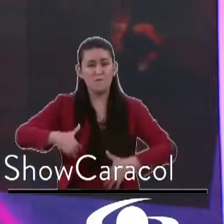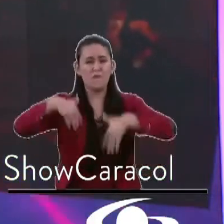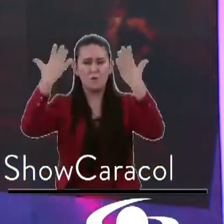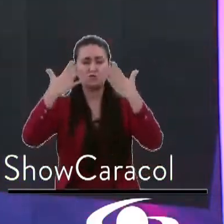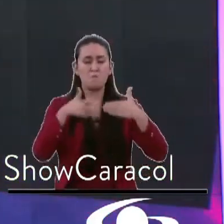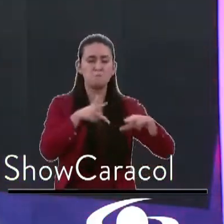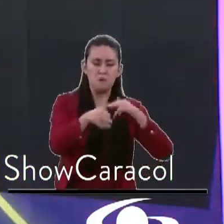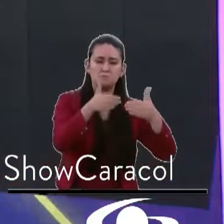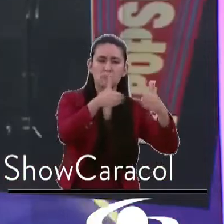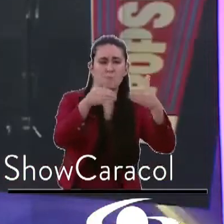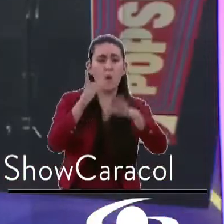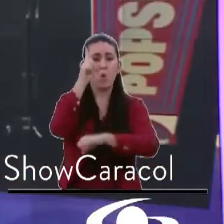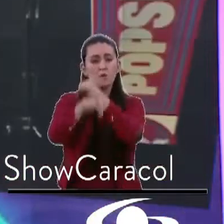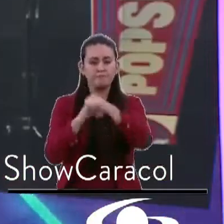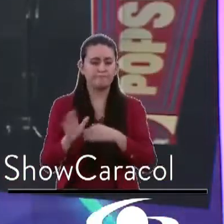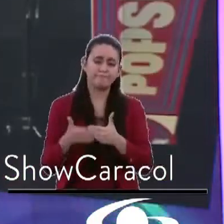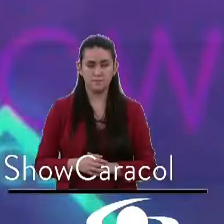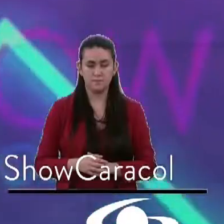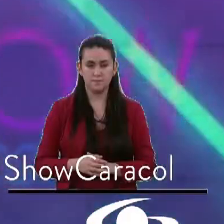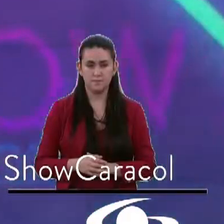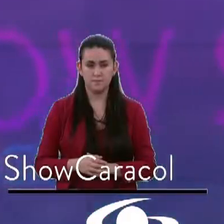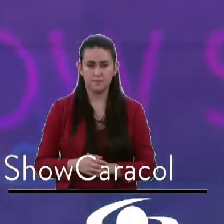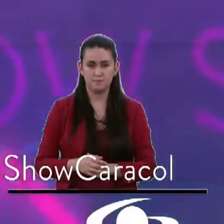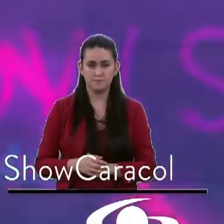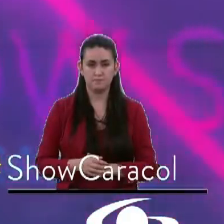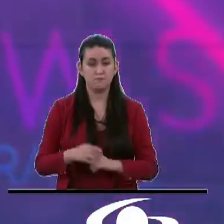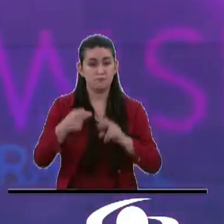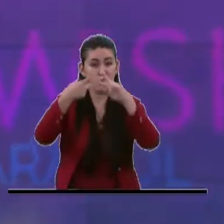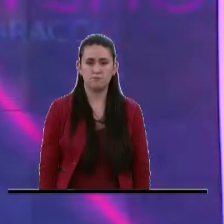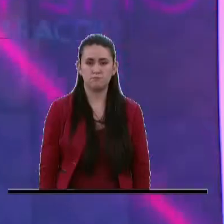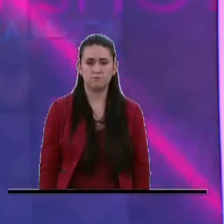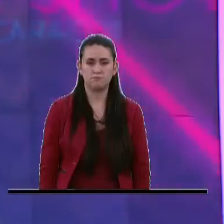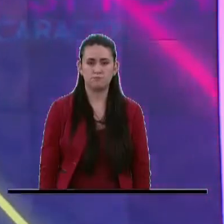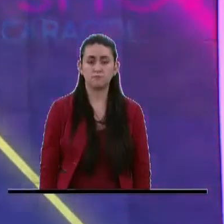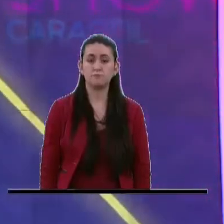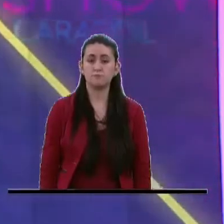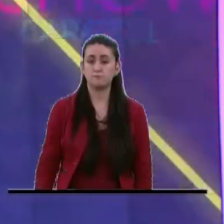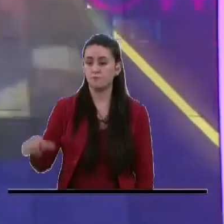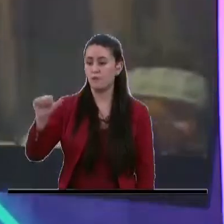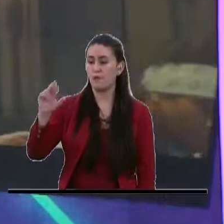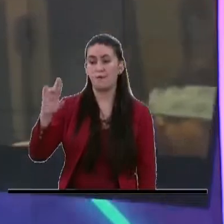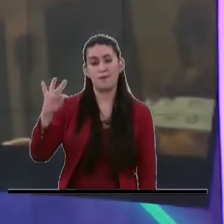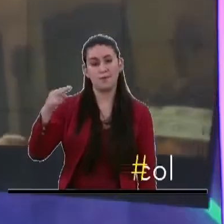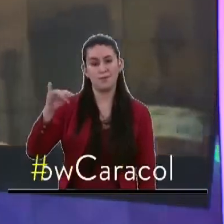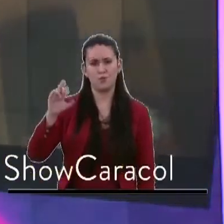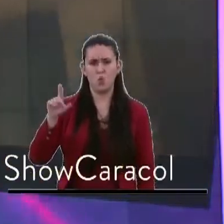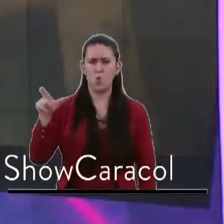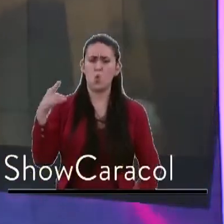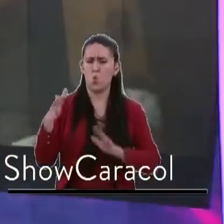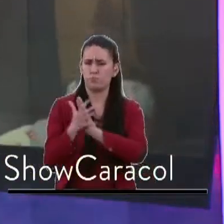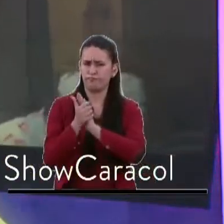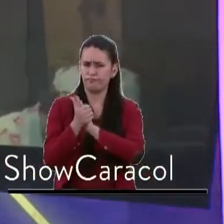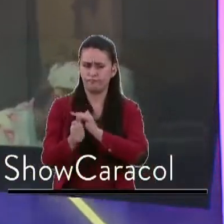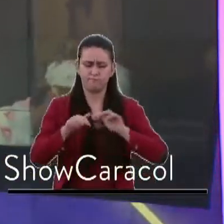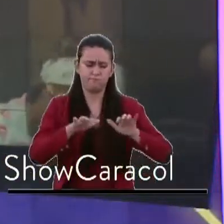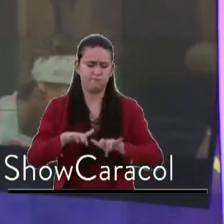a reactivarse después de un año de estar cerrados por la pandemia. ¿Conoce la Feria Positiva, Feria Popular? Arthur Hanlon es un virtuoso